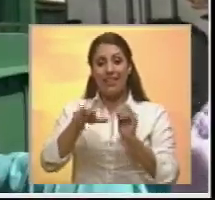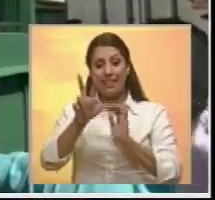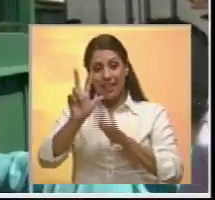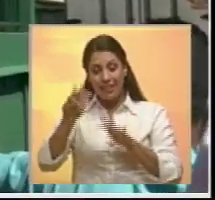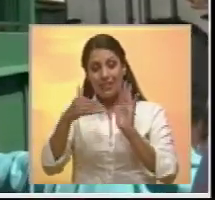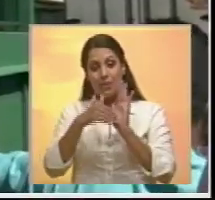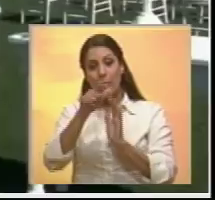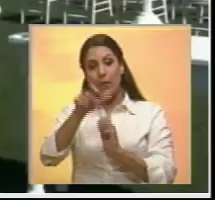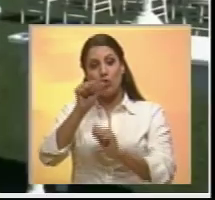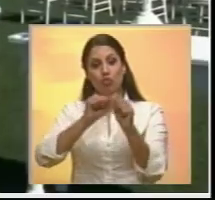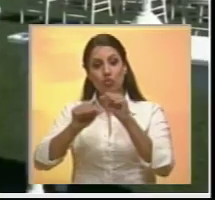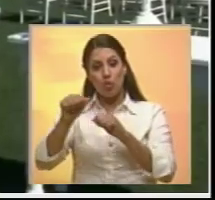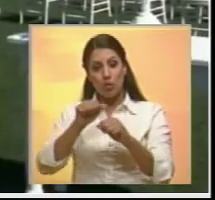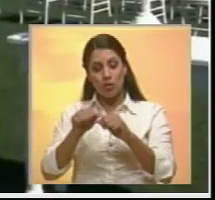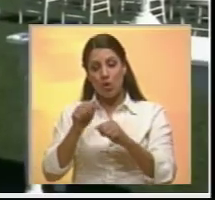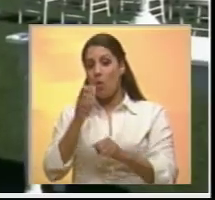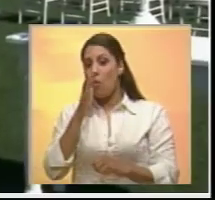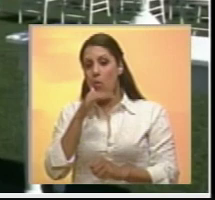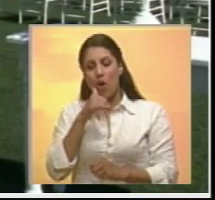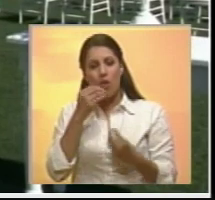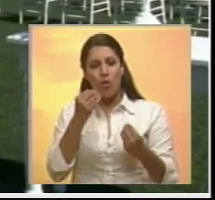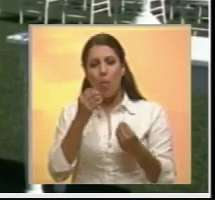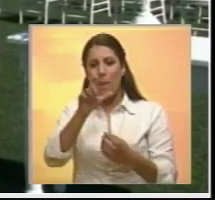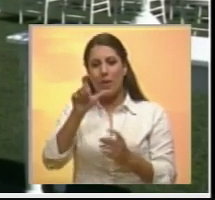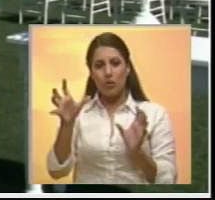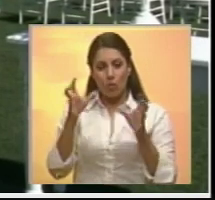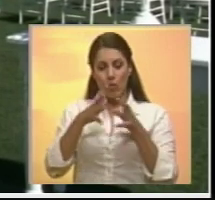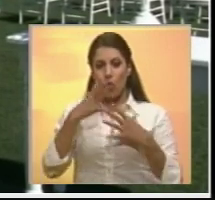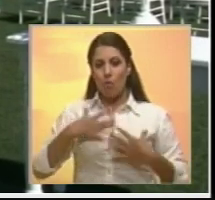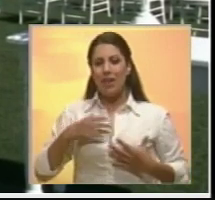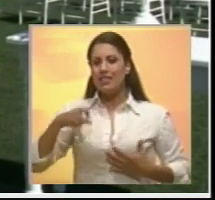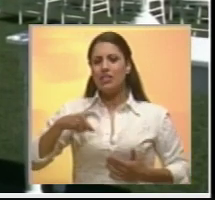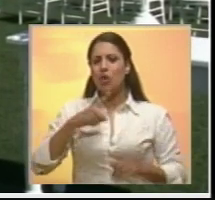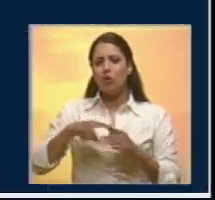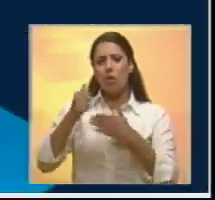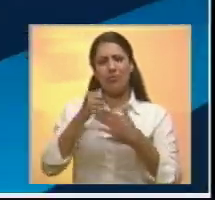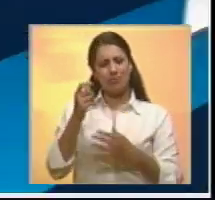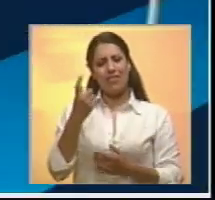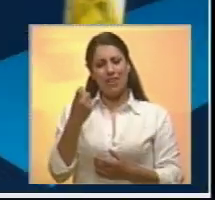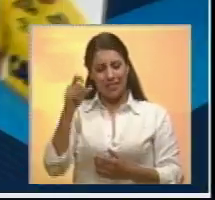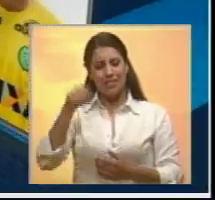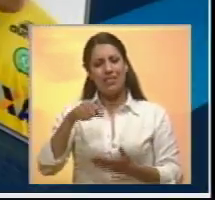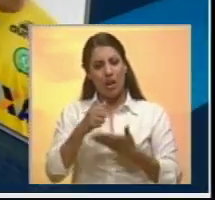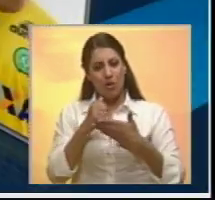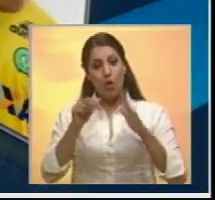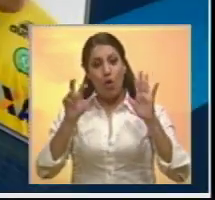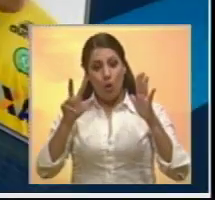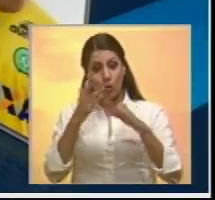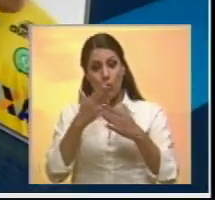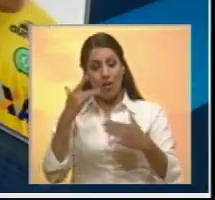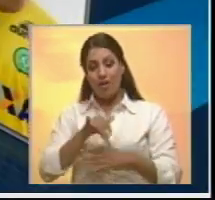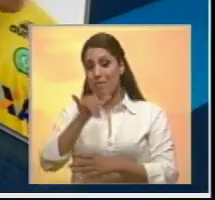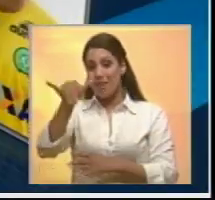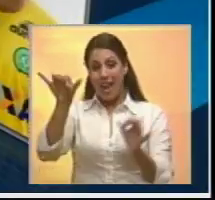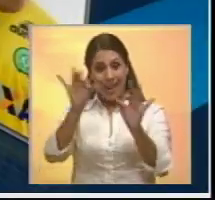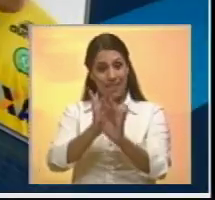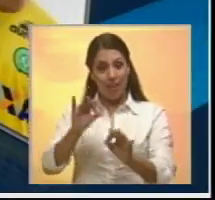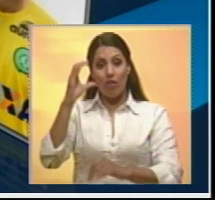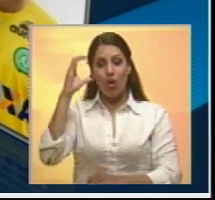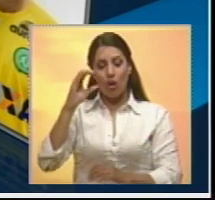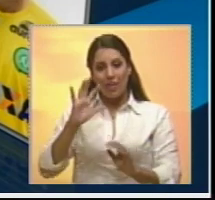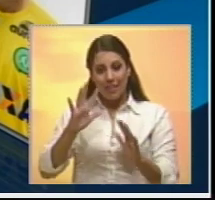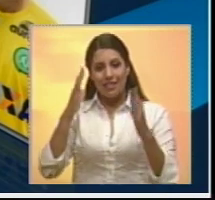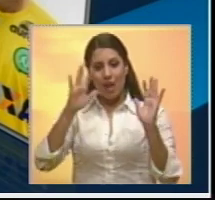13.000 socios hinchas. No hay como decir que el chapecoense no necesita ayuda. Los 8 jugadores que no viajaron a Colombia son